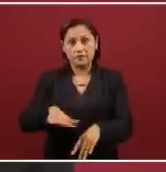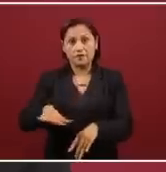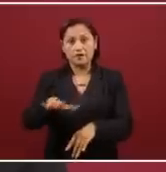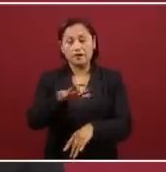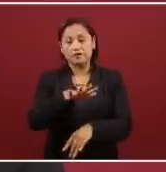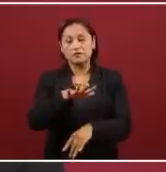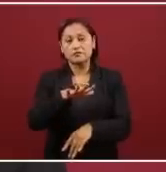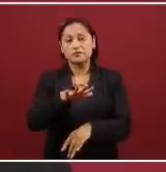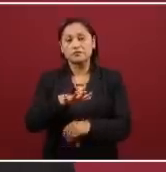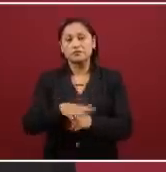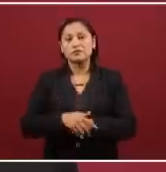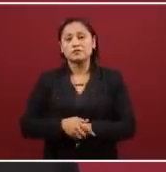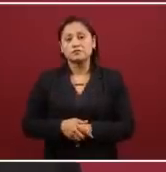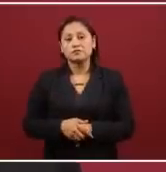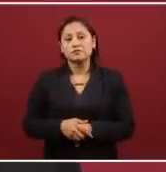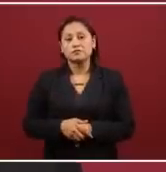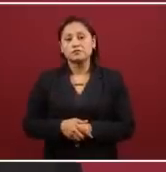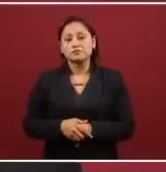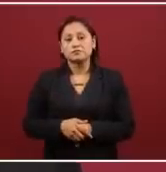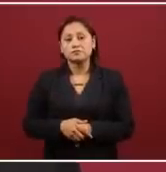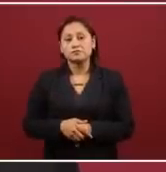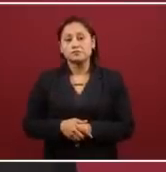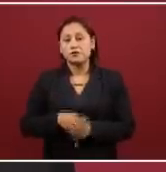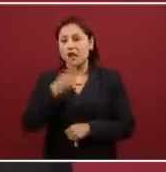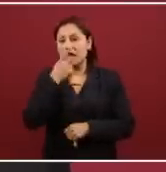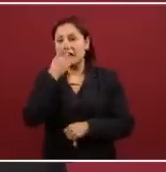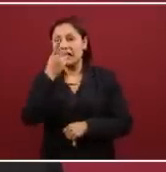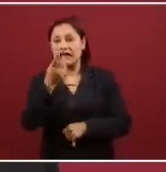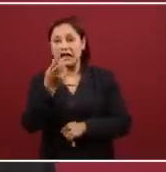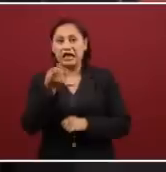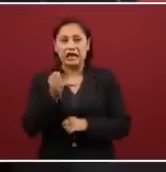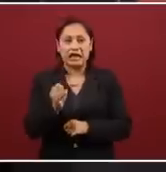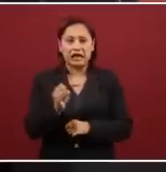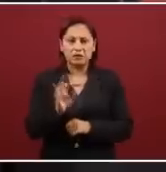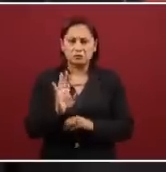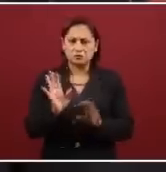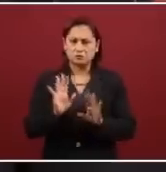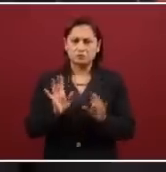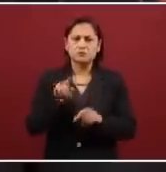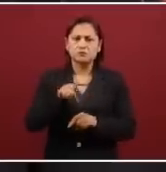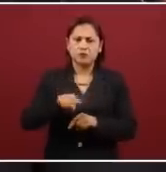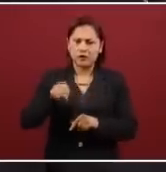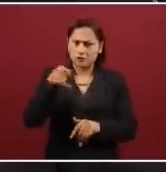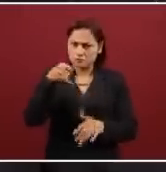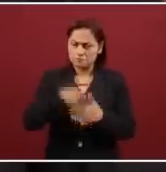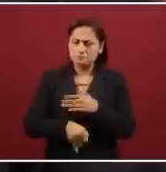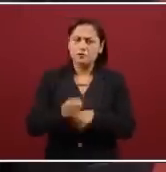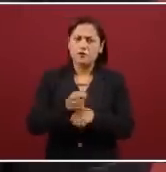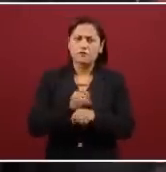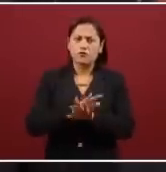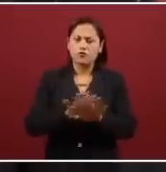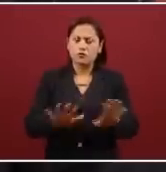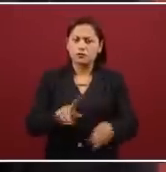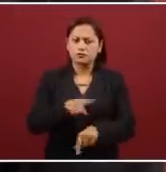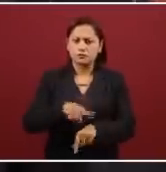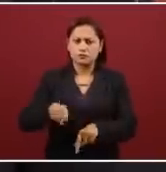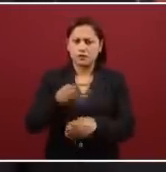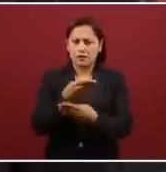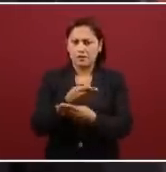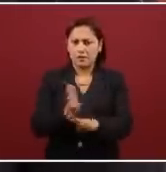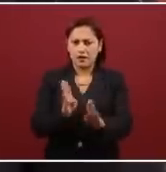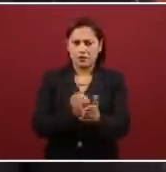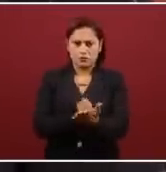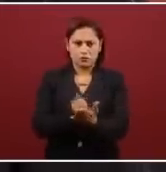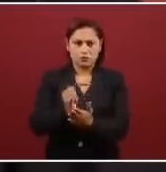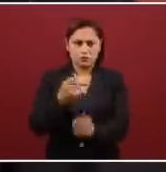actúan sin información, o sea, no toman una decisión así